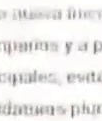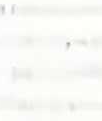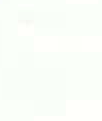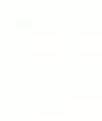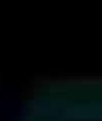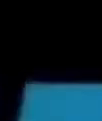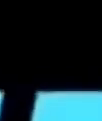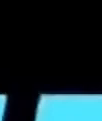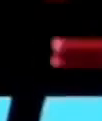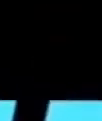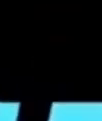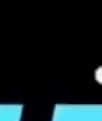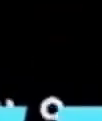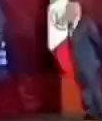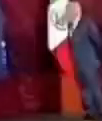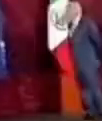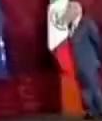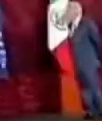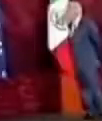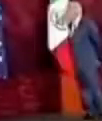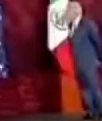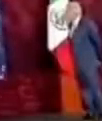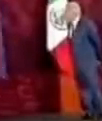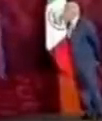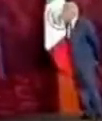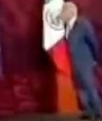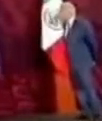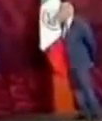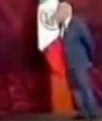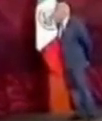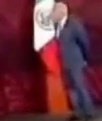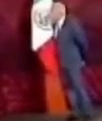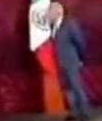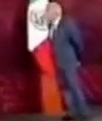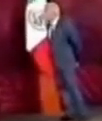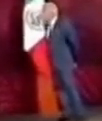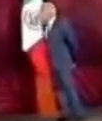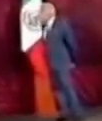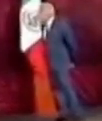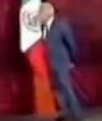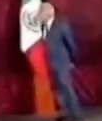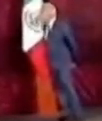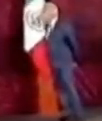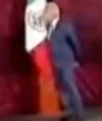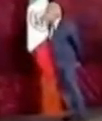Infodemia. Es cuanto, señor presidente. Que todas y todos tengan un buen día.